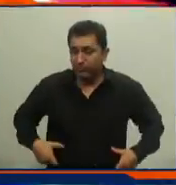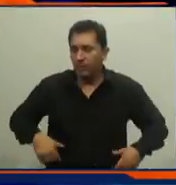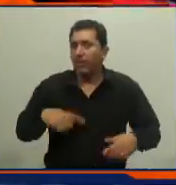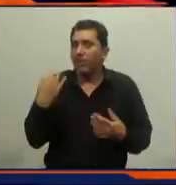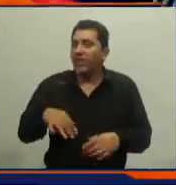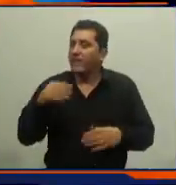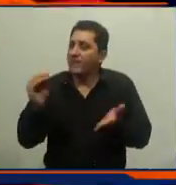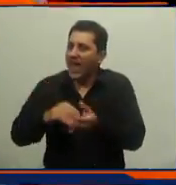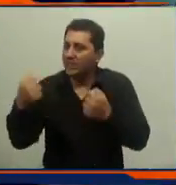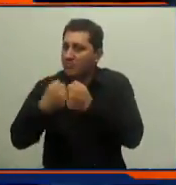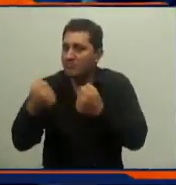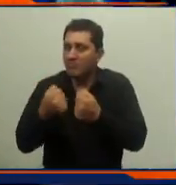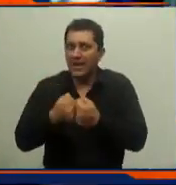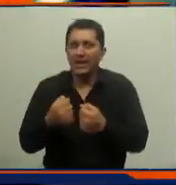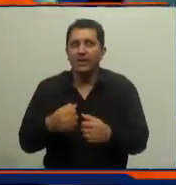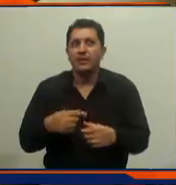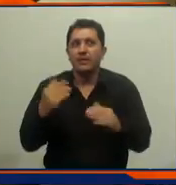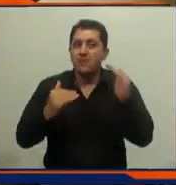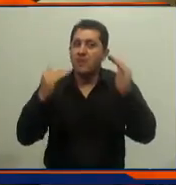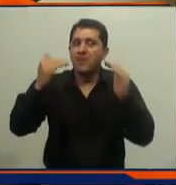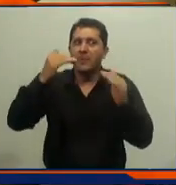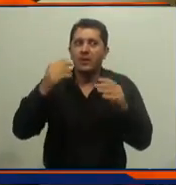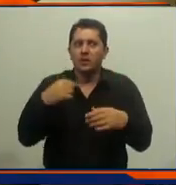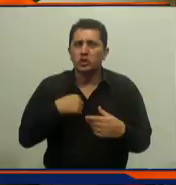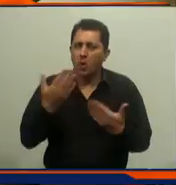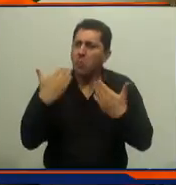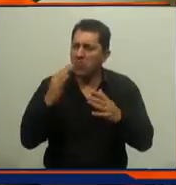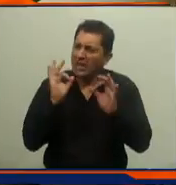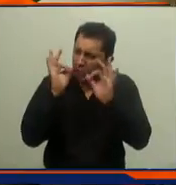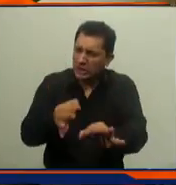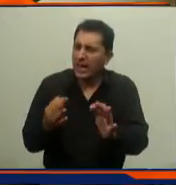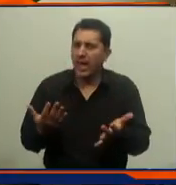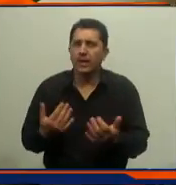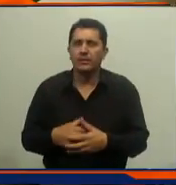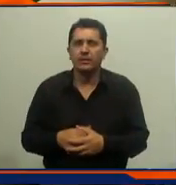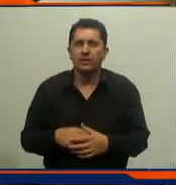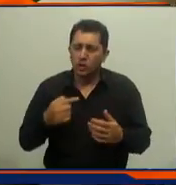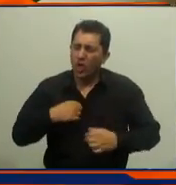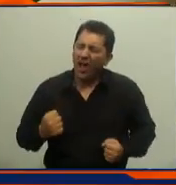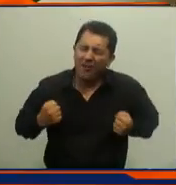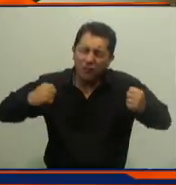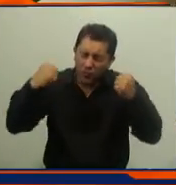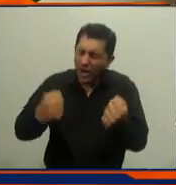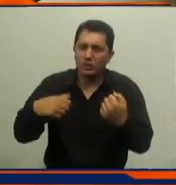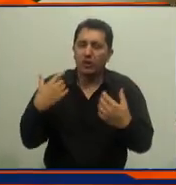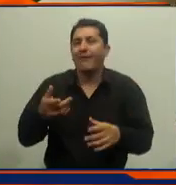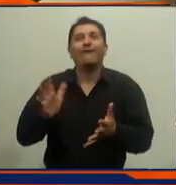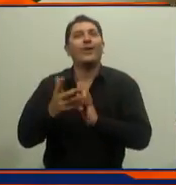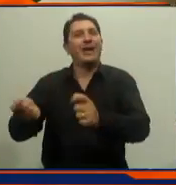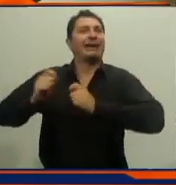no llegan tan rápido a alguien pero pero creo que se puede llegar si uno se esfuerza mucho no nadie te regala